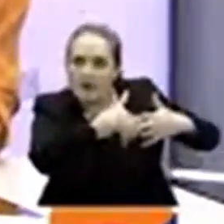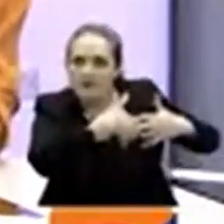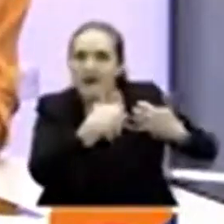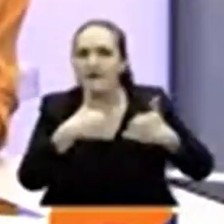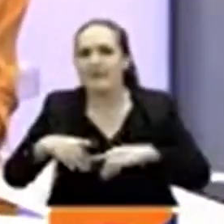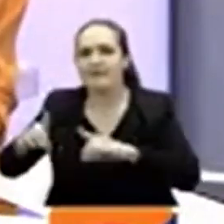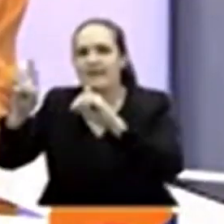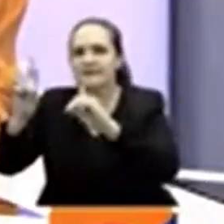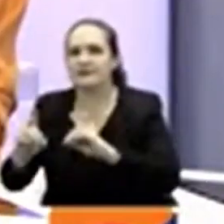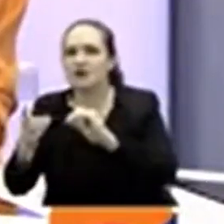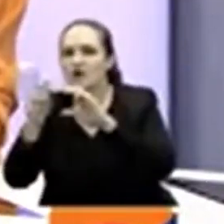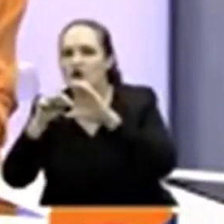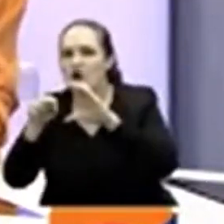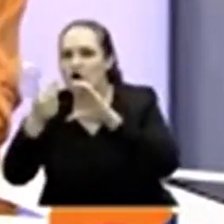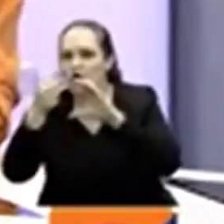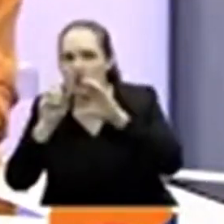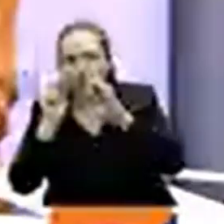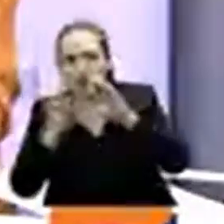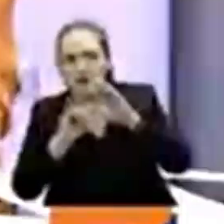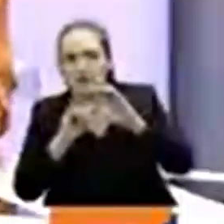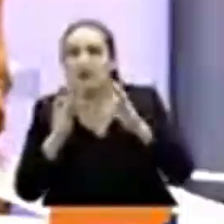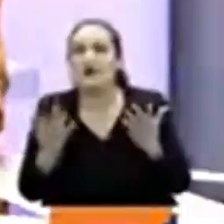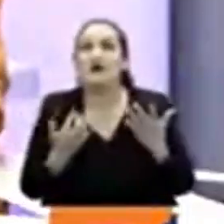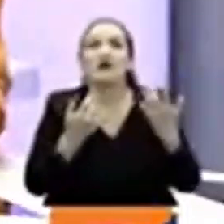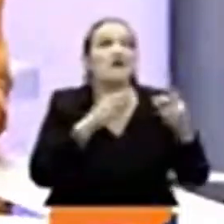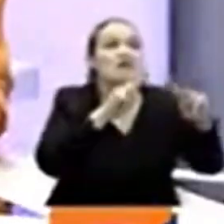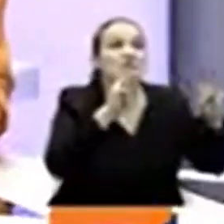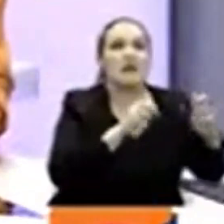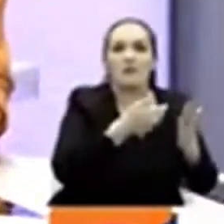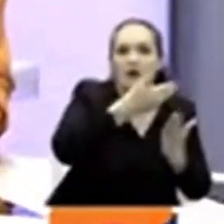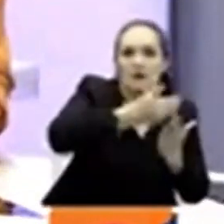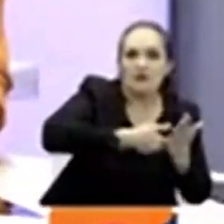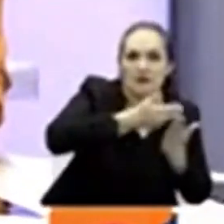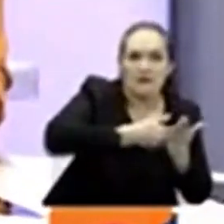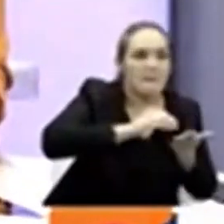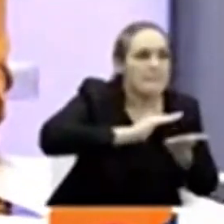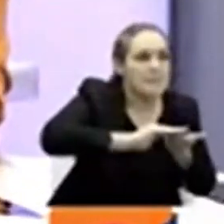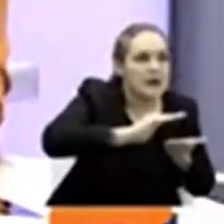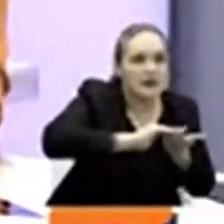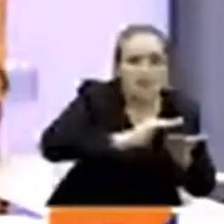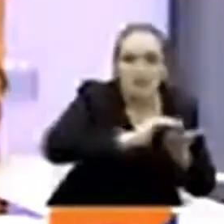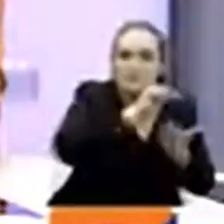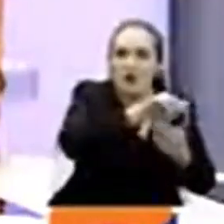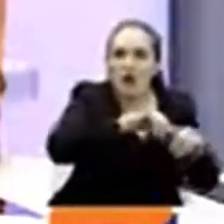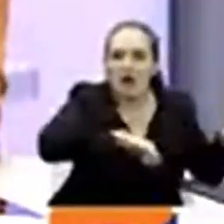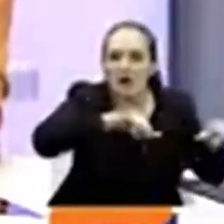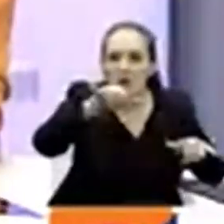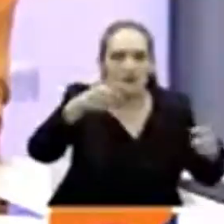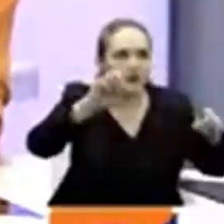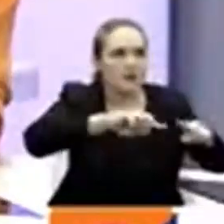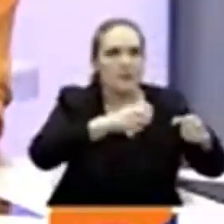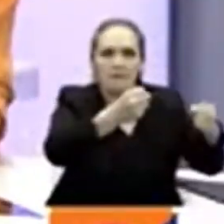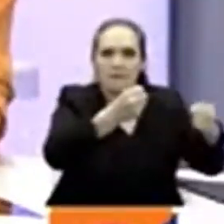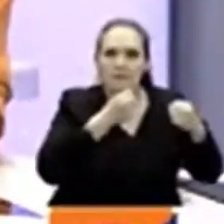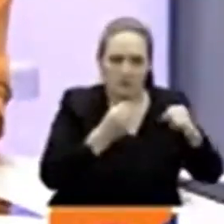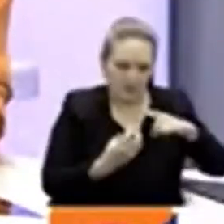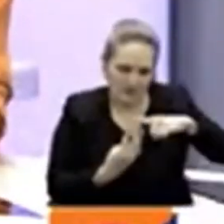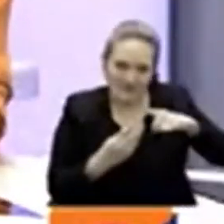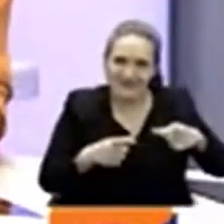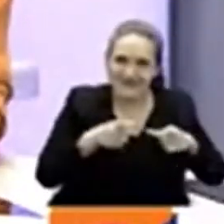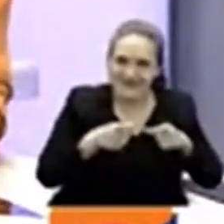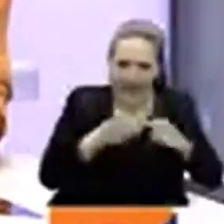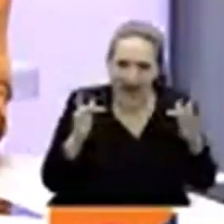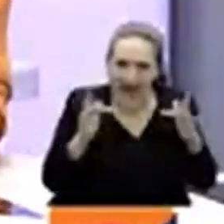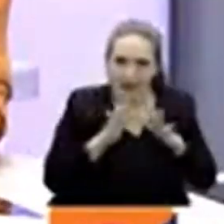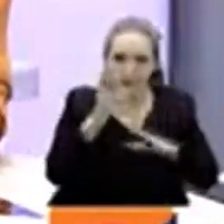contratos para la modernización del aeropuerto y las licencias de los pilotos. Juan Carlos Giraldo, buenas noches. ¿Qué otros detalles se